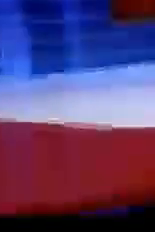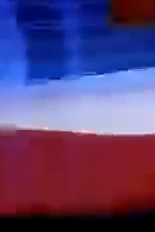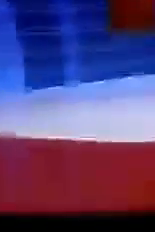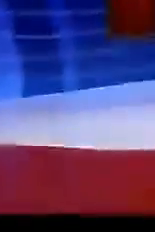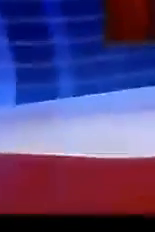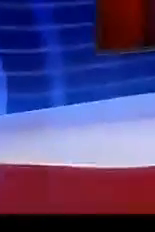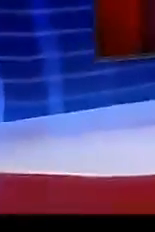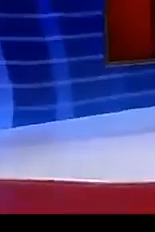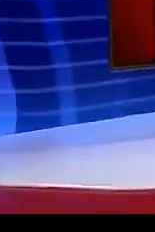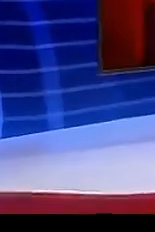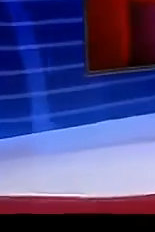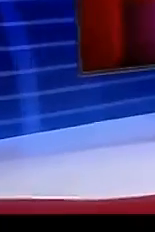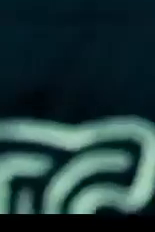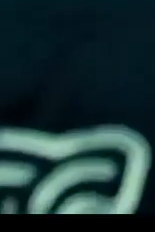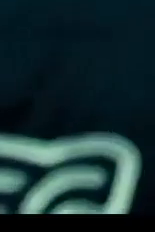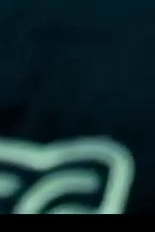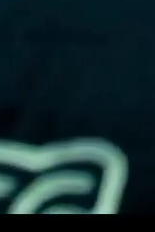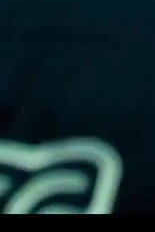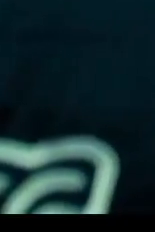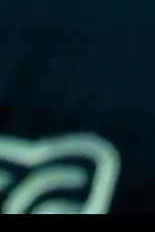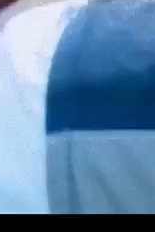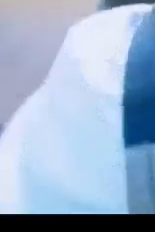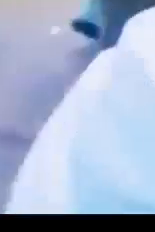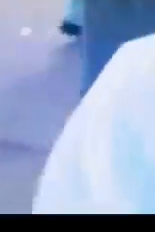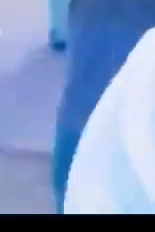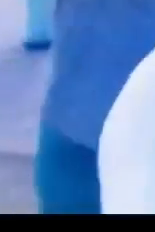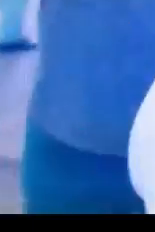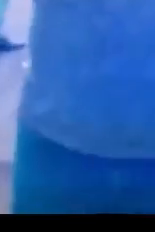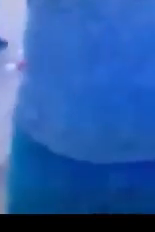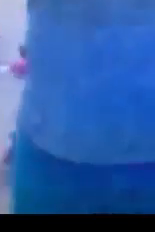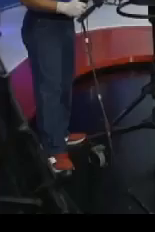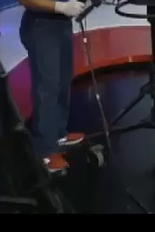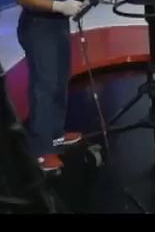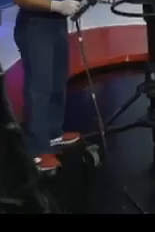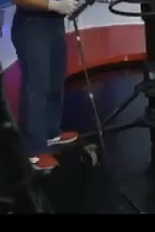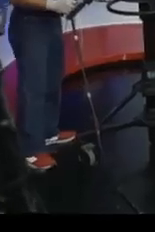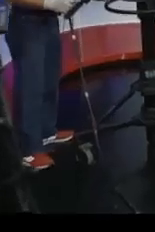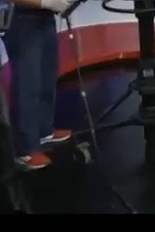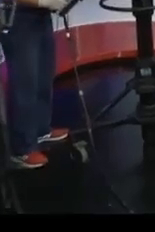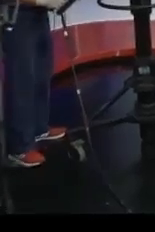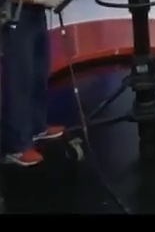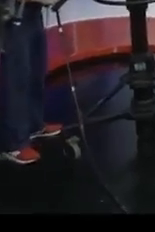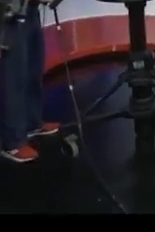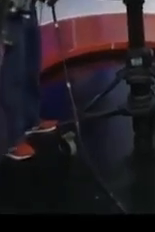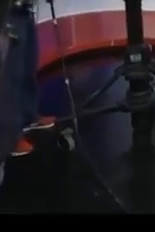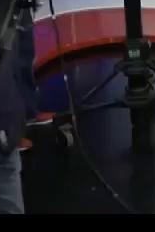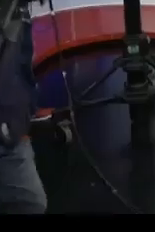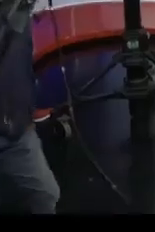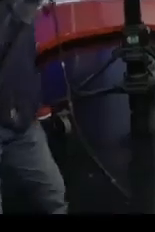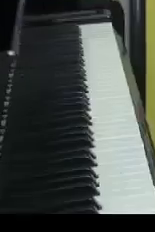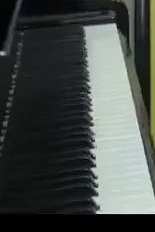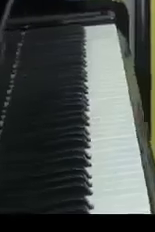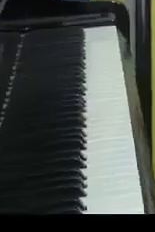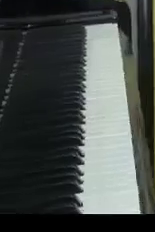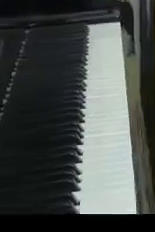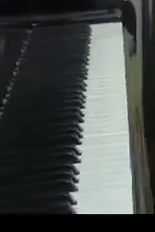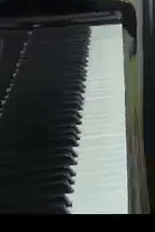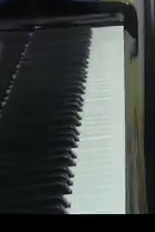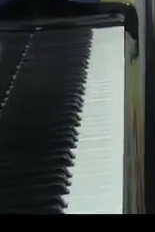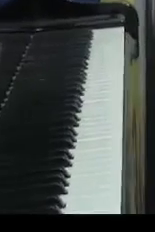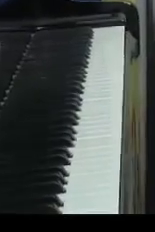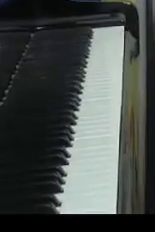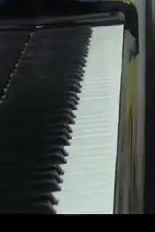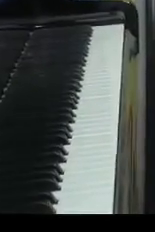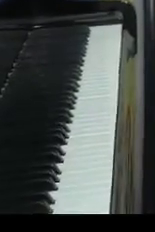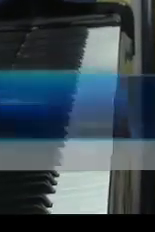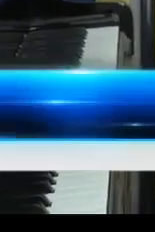se divierta y que seamos parte, por más trillado que suene, de esa familia ecuatoriana. Eso es un agradecimiento eterno. Podemos